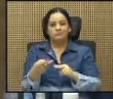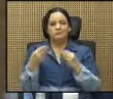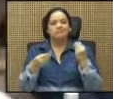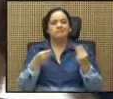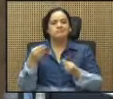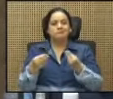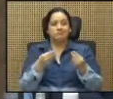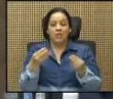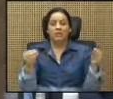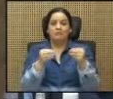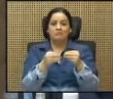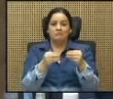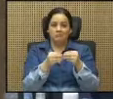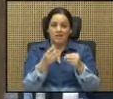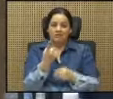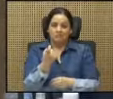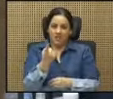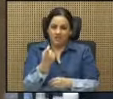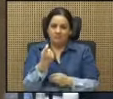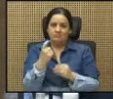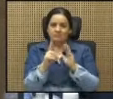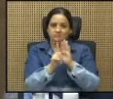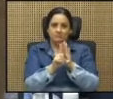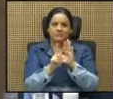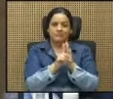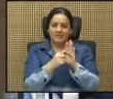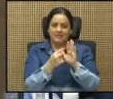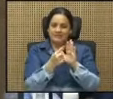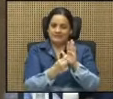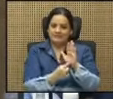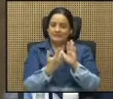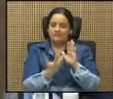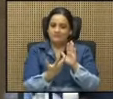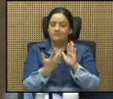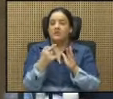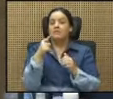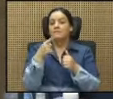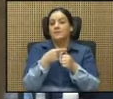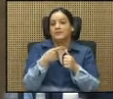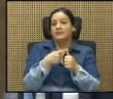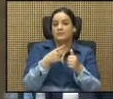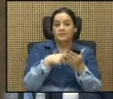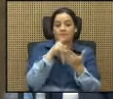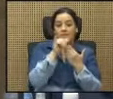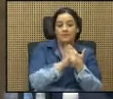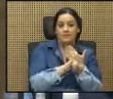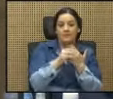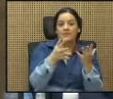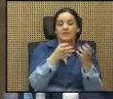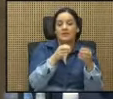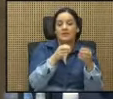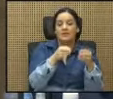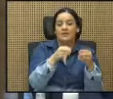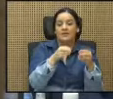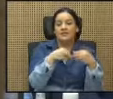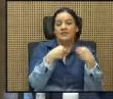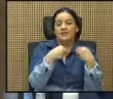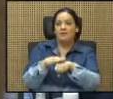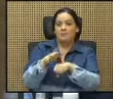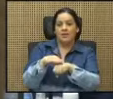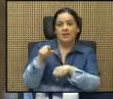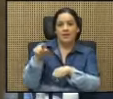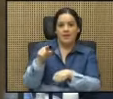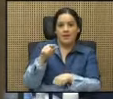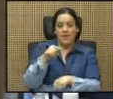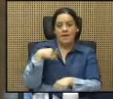más vacíos legales. En primer lugar, esa iniciativa pretende darle la potestad a Mideplan de ser el ente